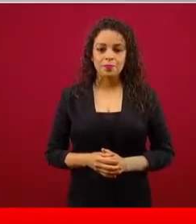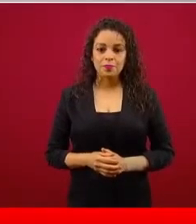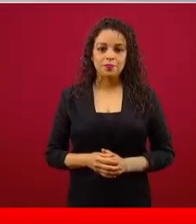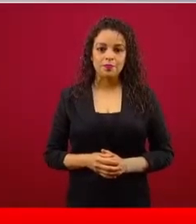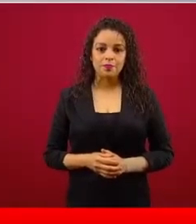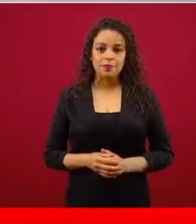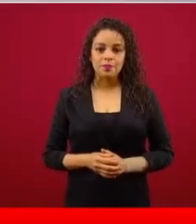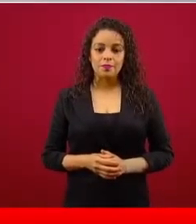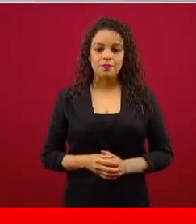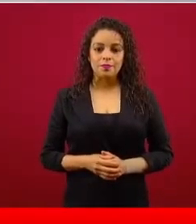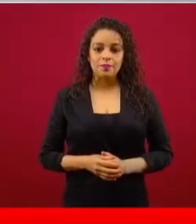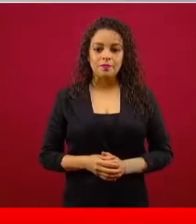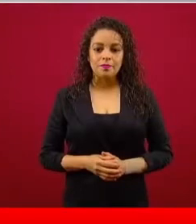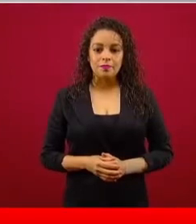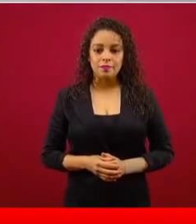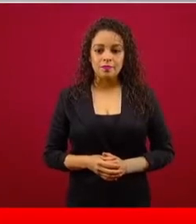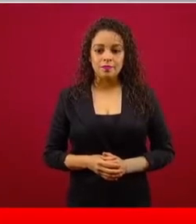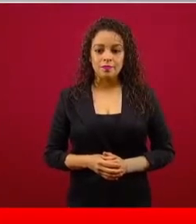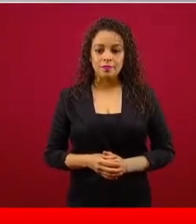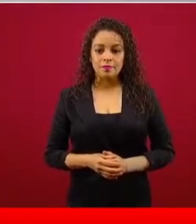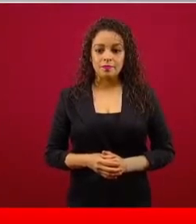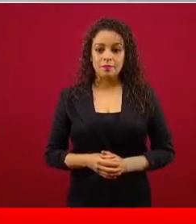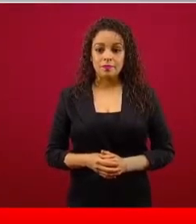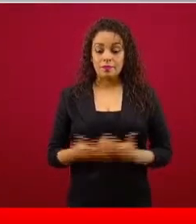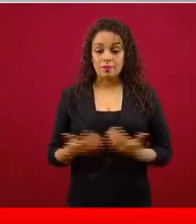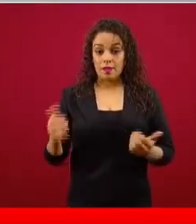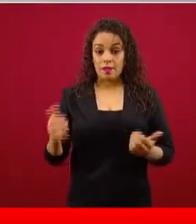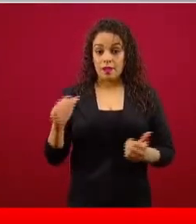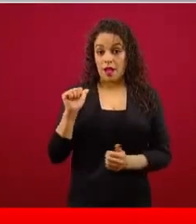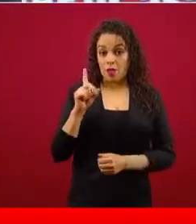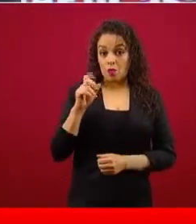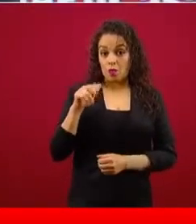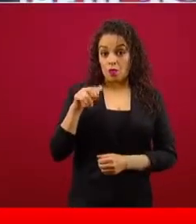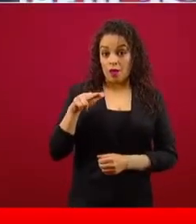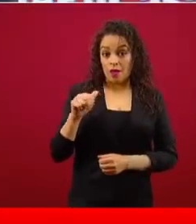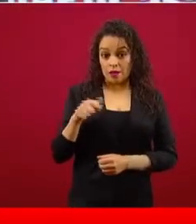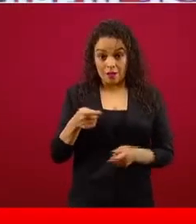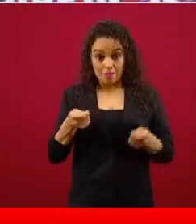Es que controlan las aduanas y